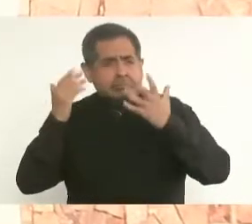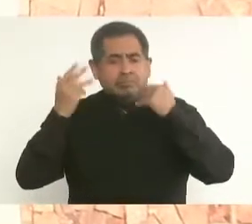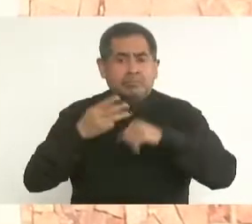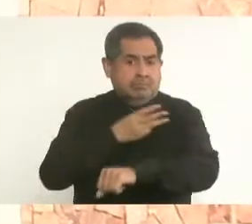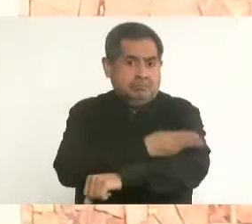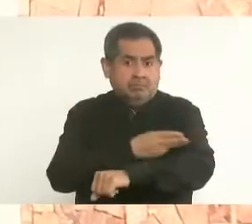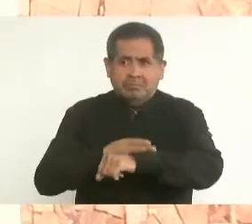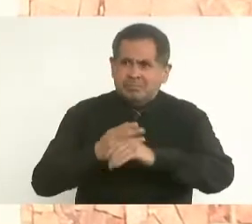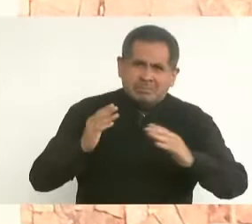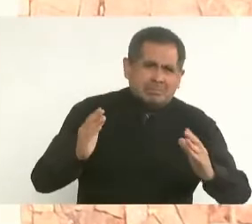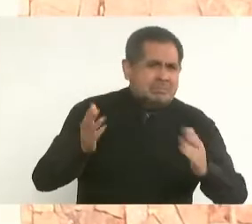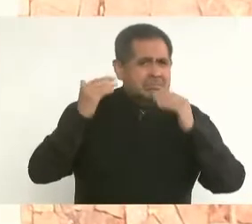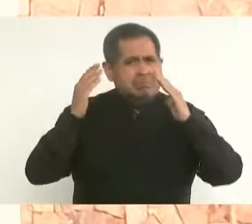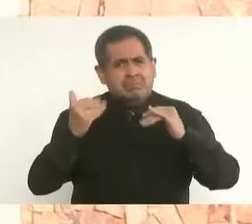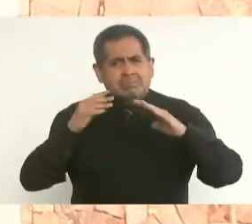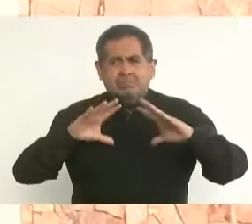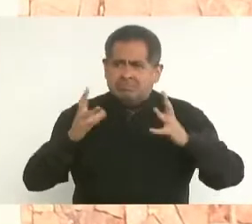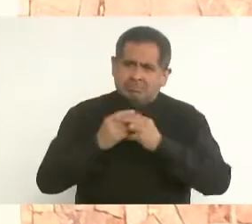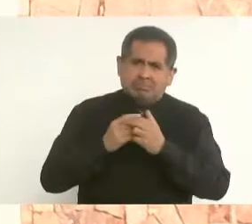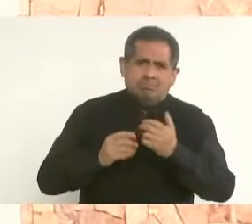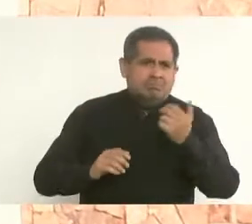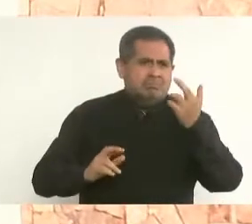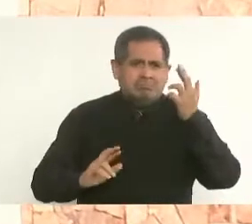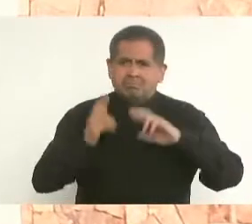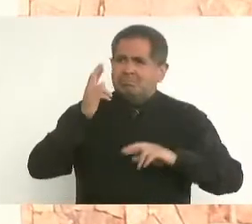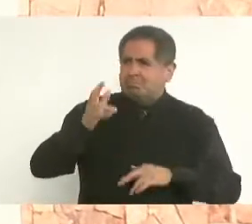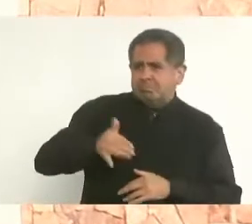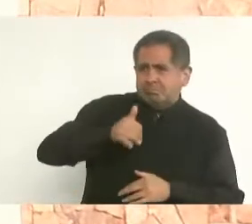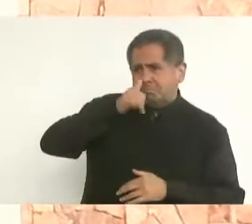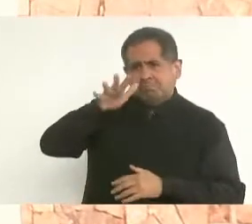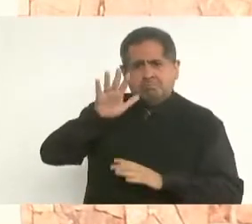al pueblo para tomar las armas